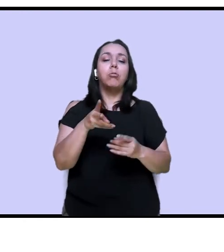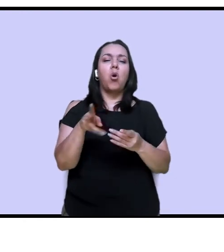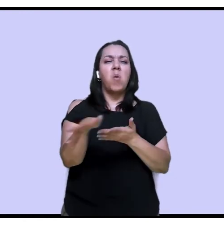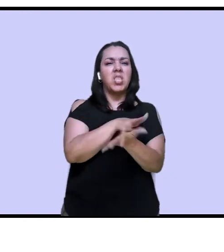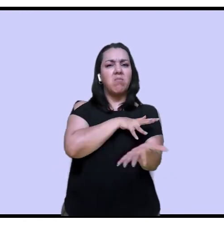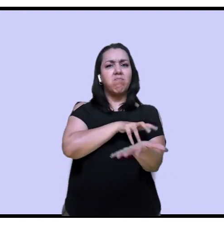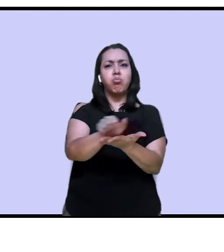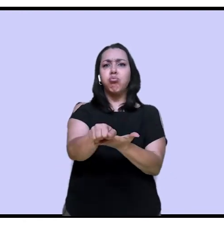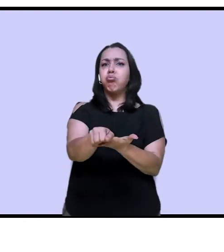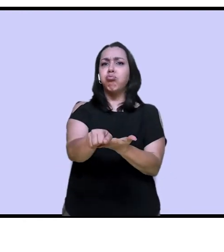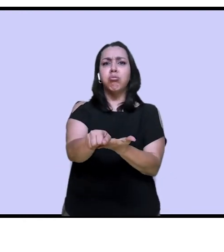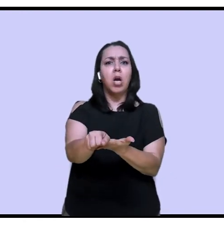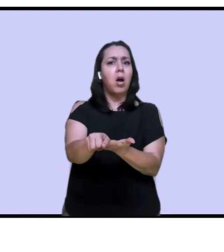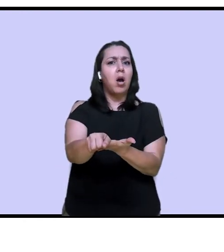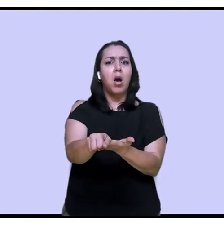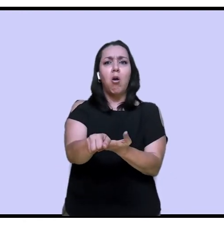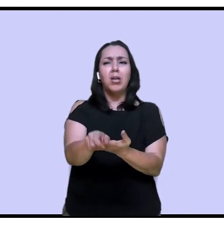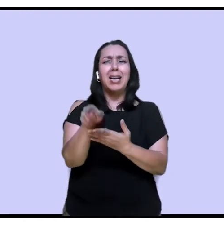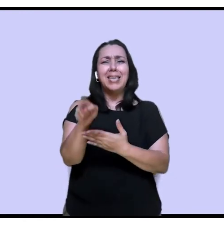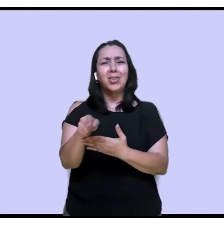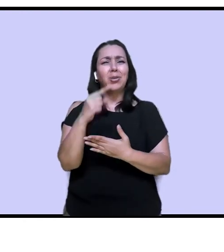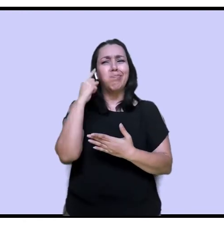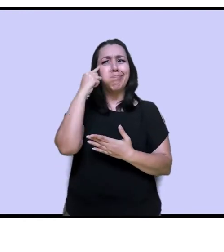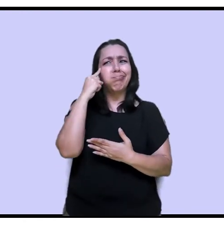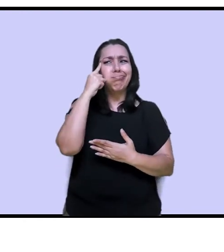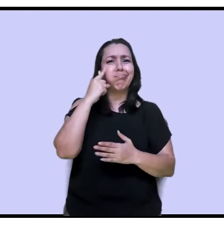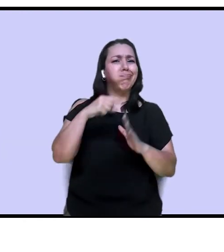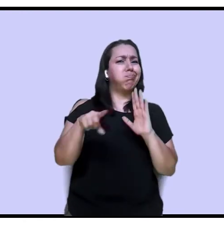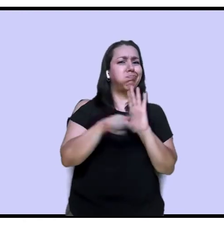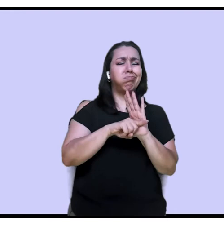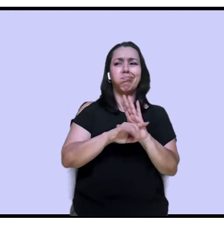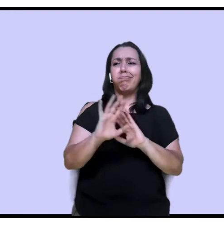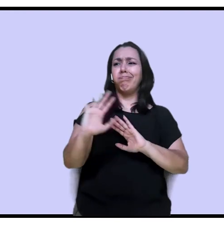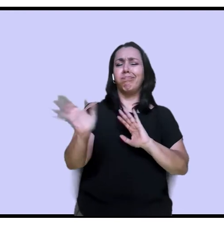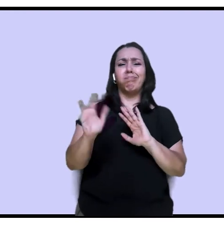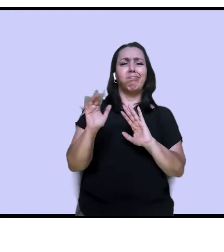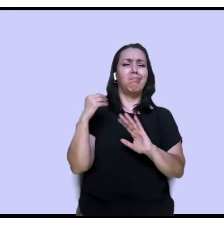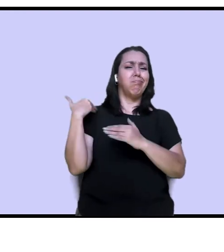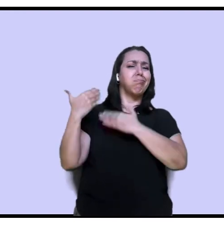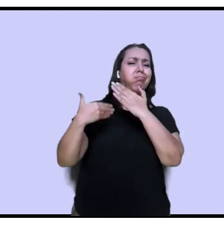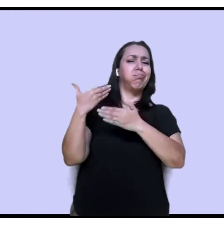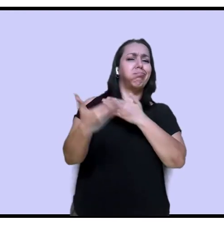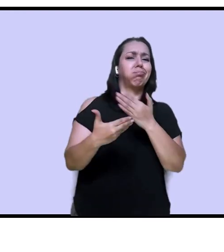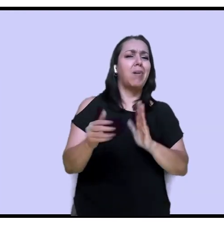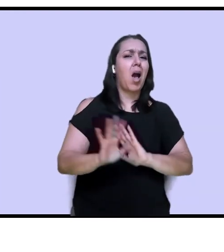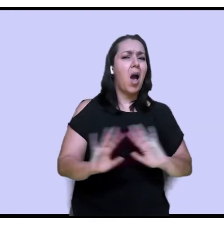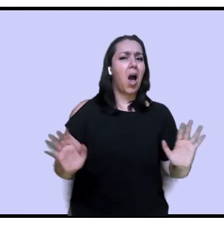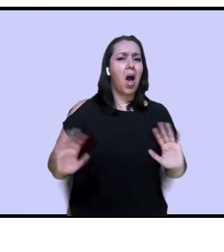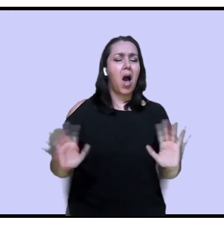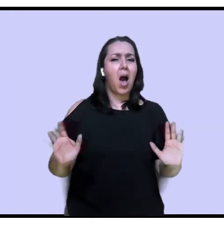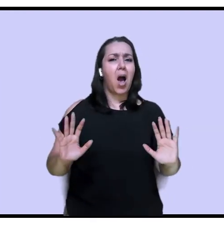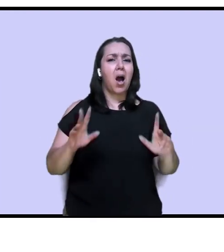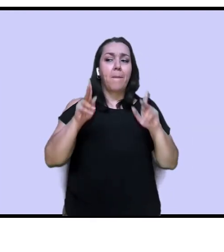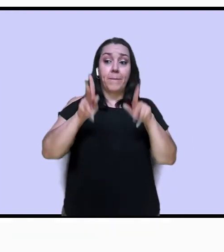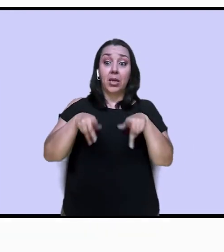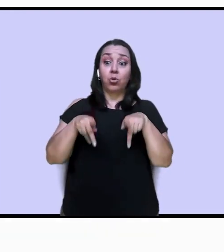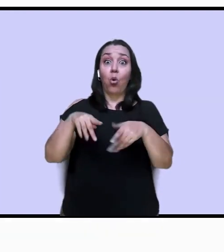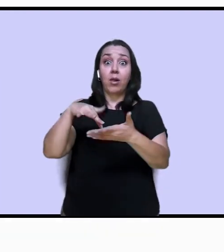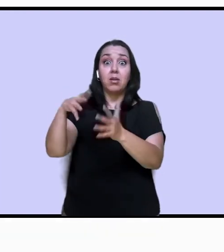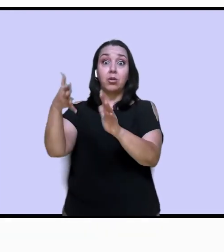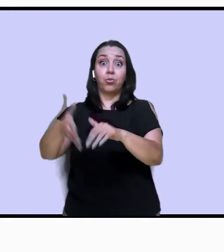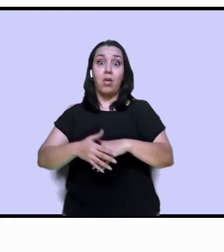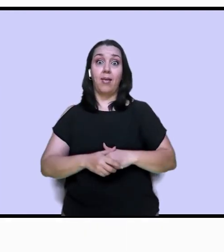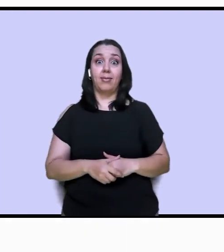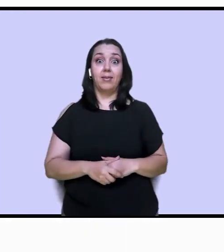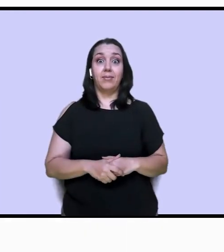destruir de una vez y para siempre cada una de las ideas preconcebidas en nuestras personas